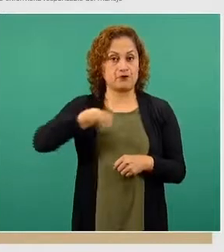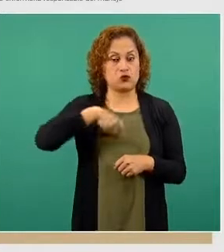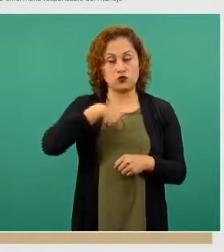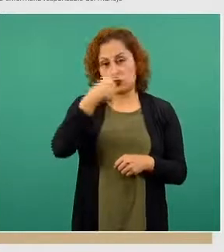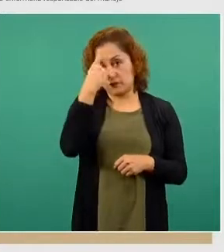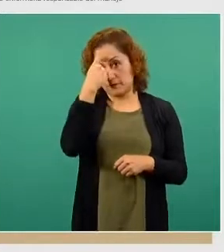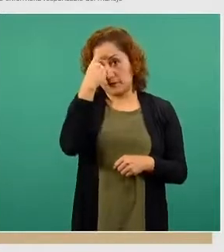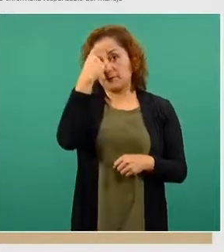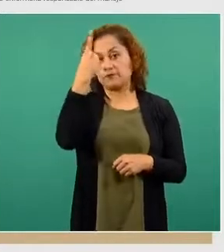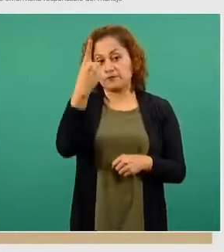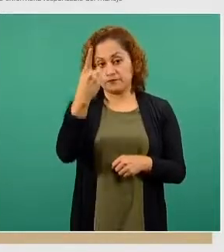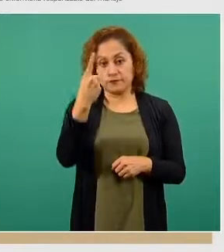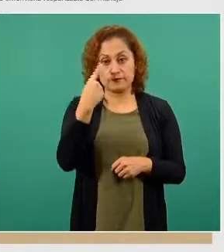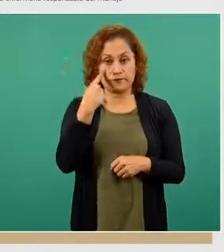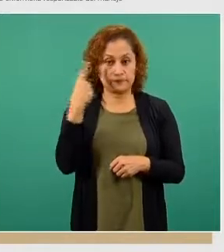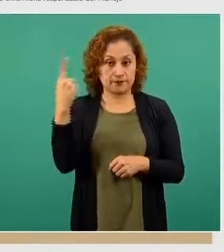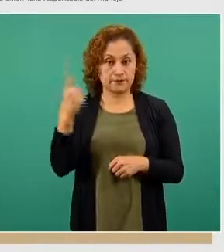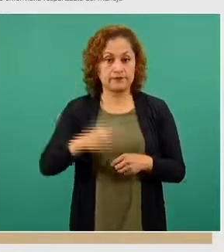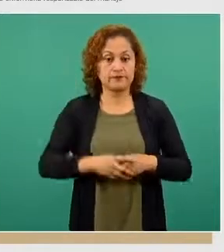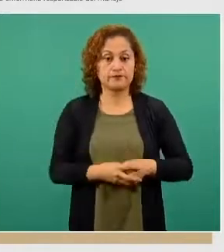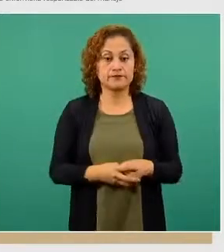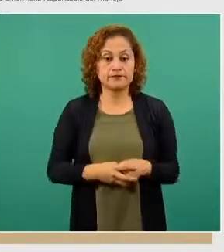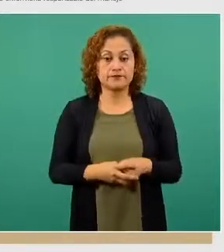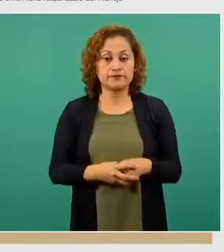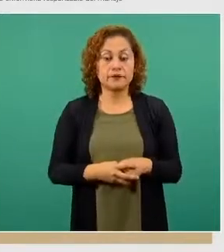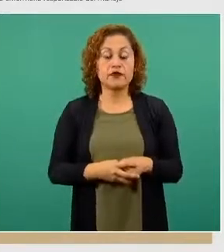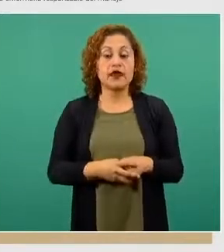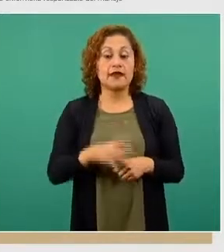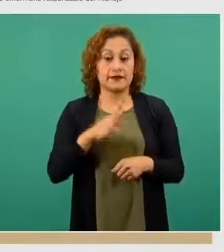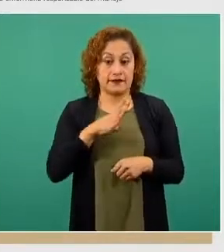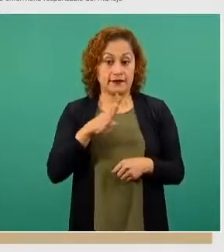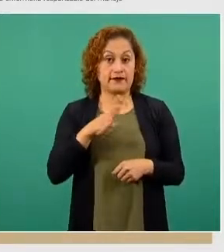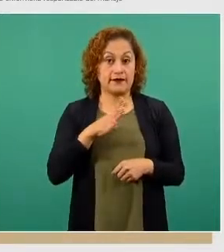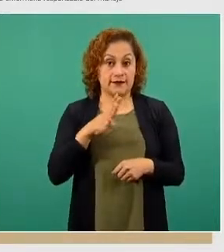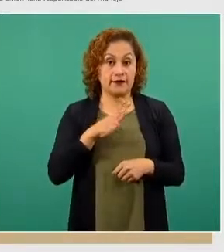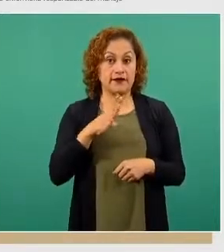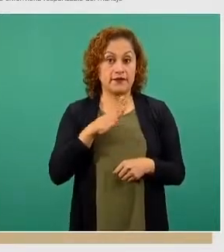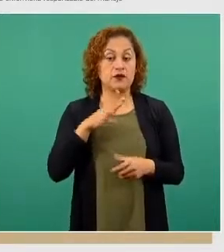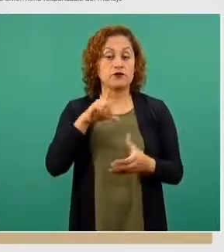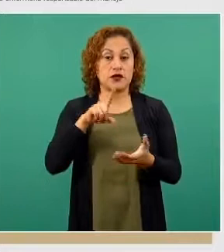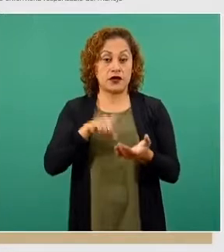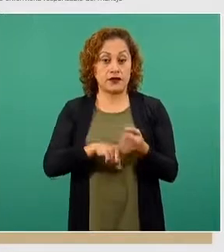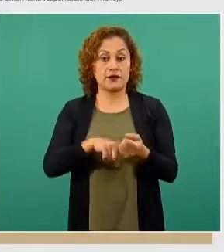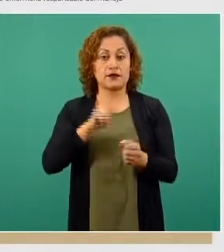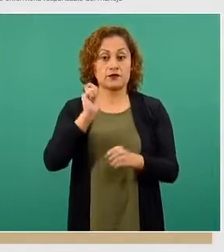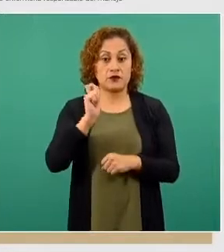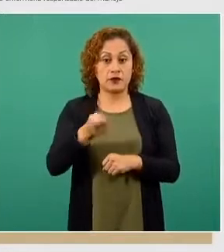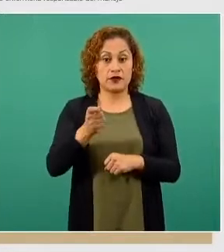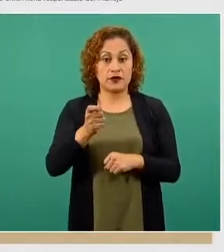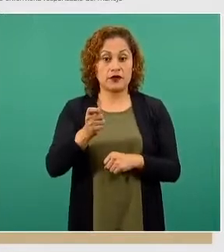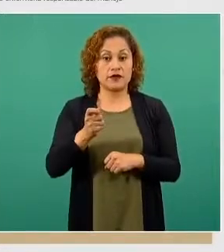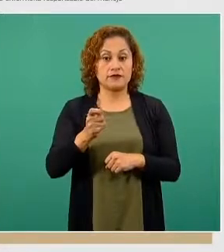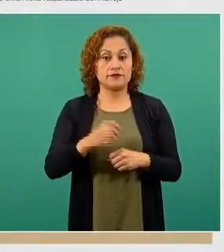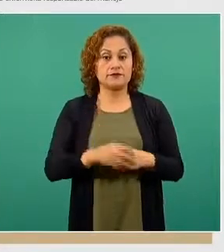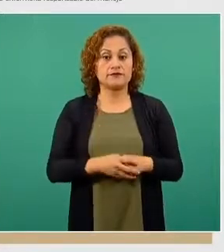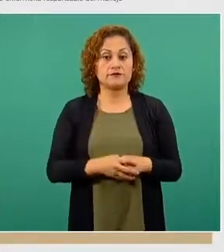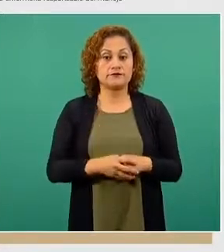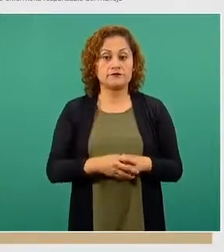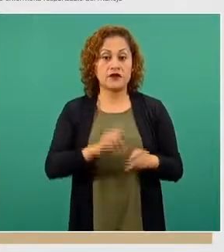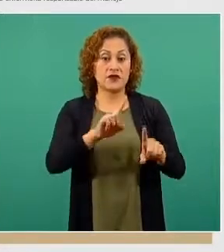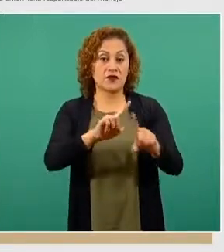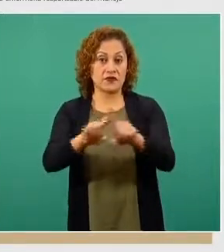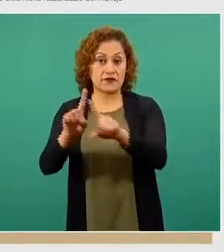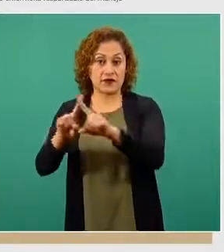como se ve en la imagen, tenemos una gran participación de diferentes